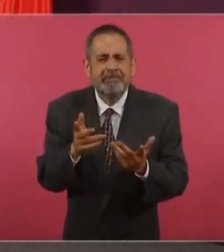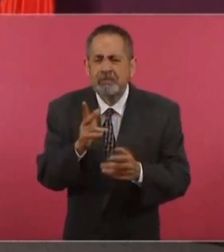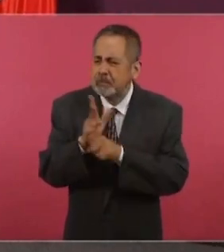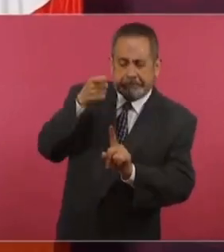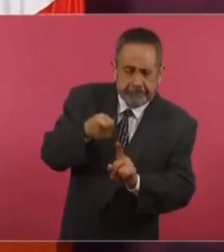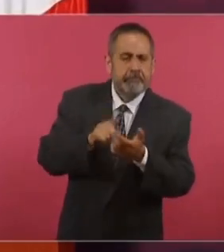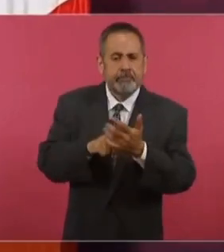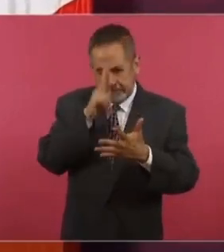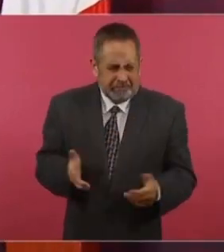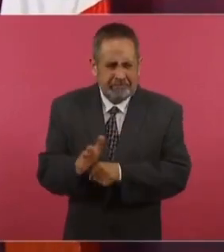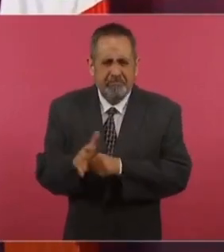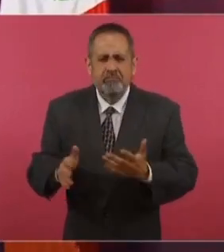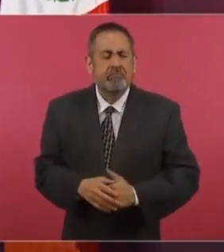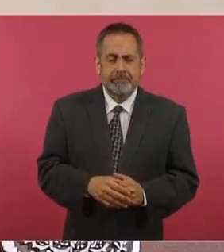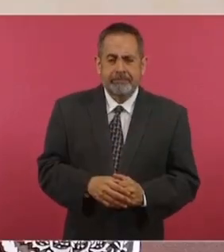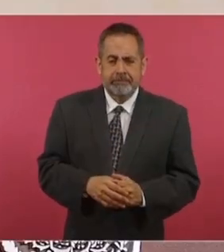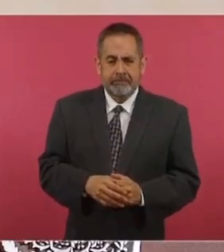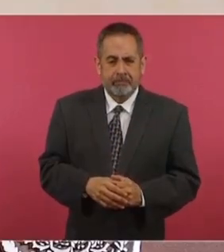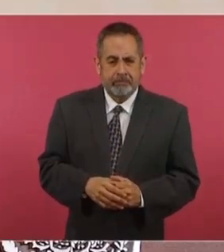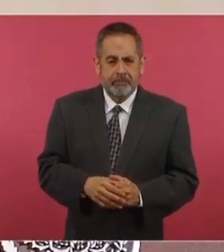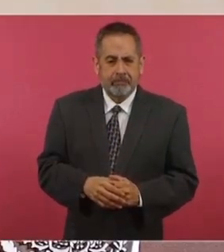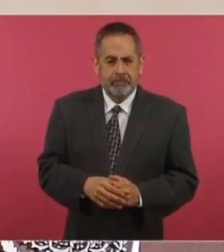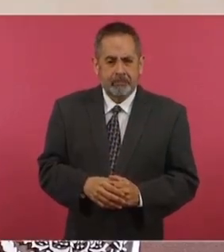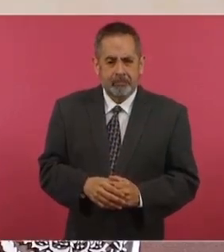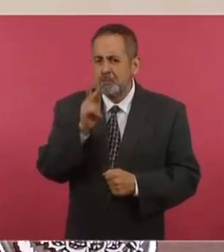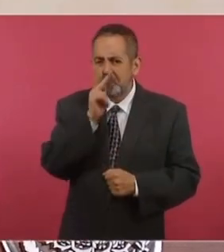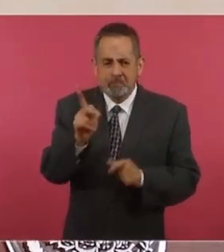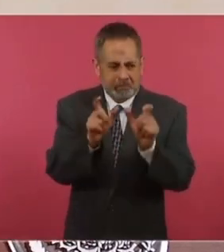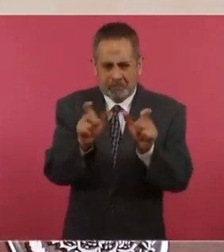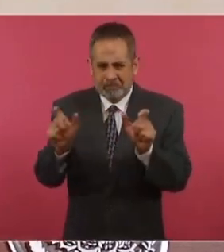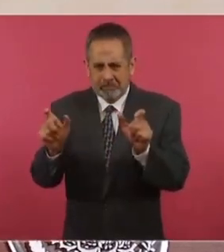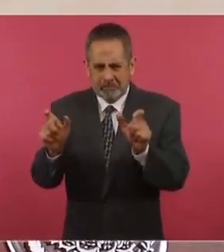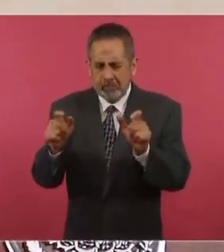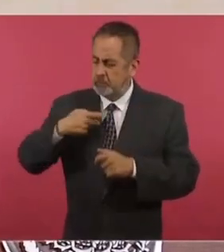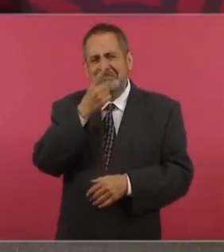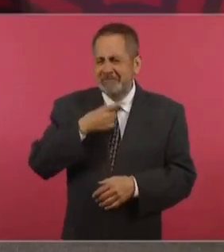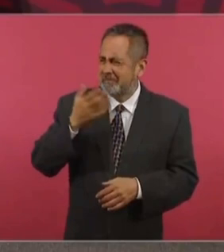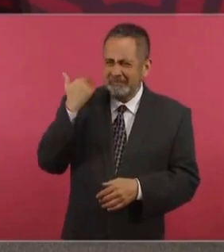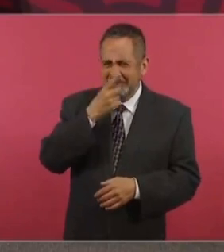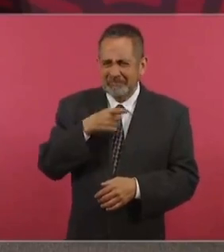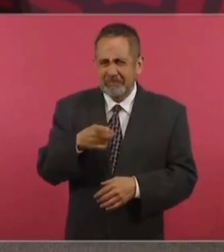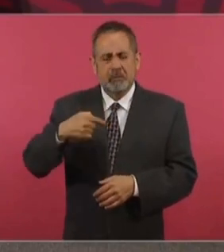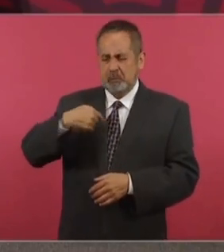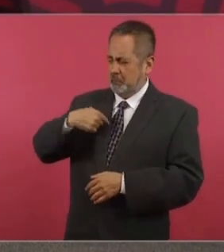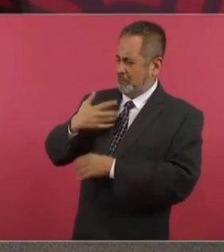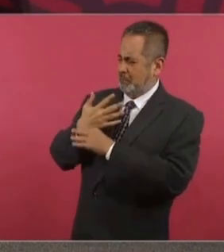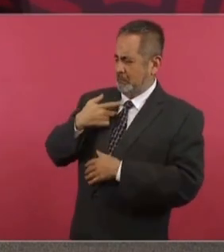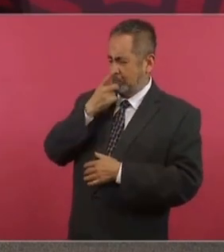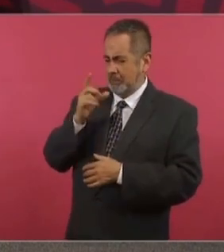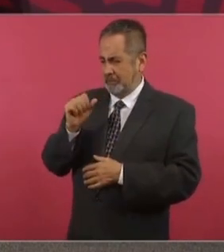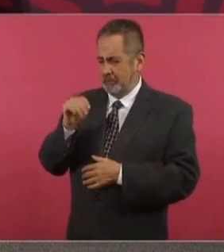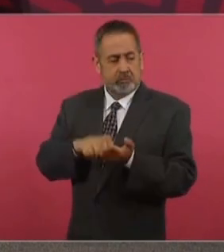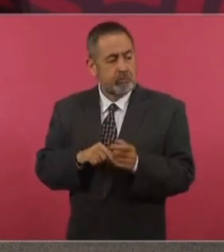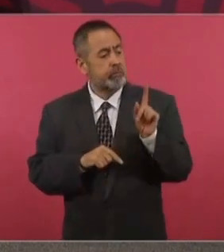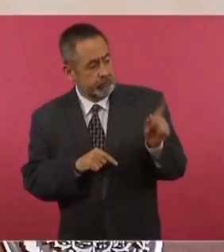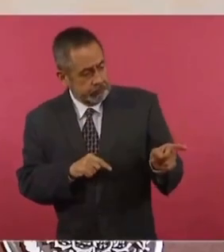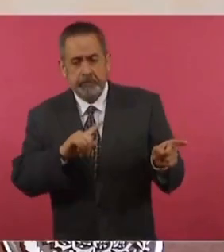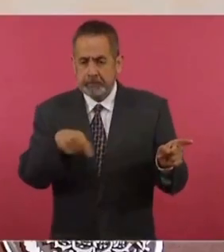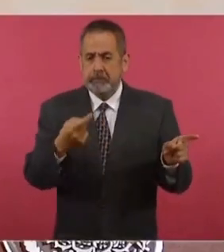qué fue lo que dije, según lo cual se trató de un agravio o hay violencia de género. Porque dije que era la